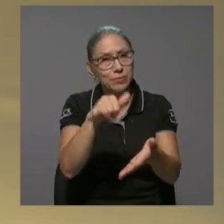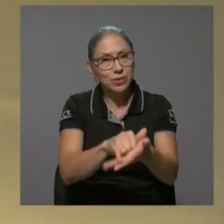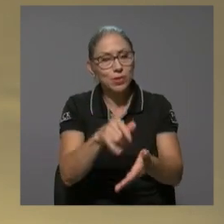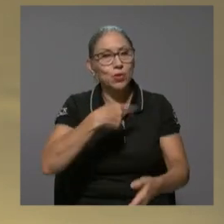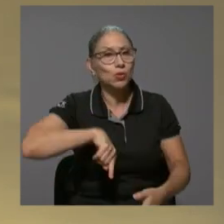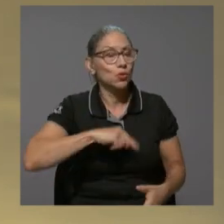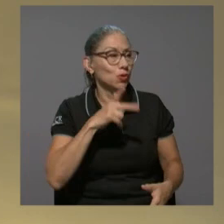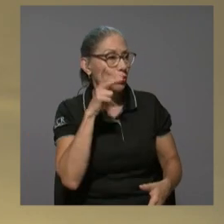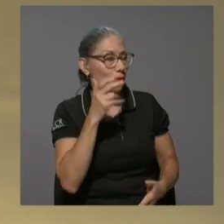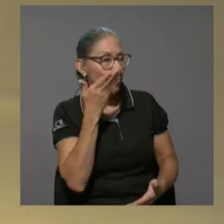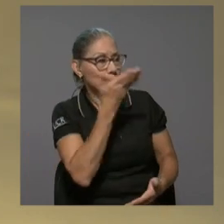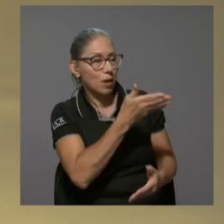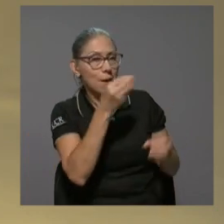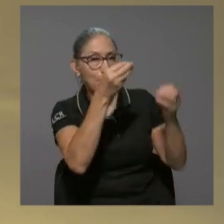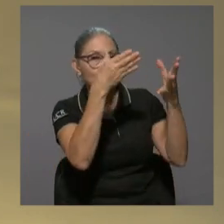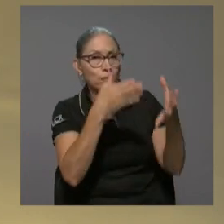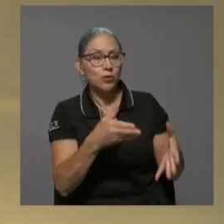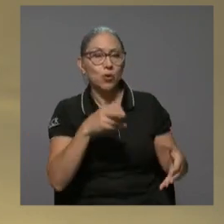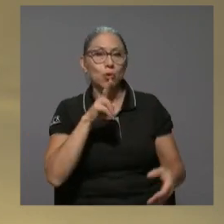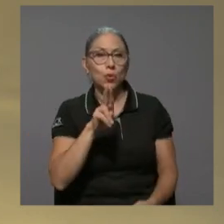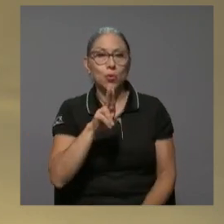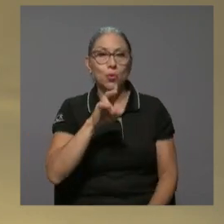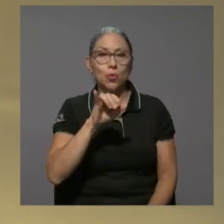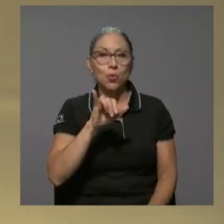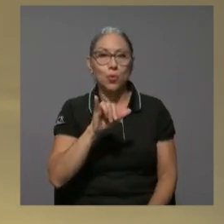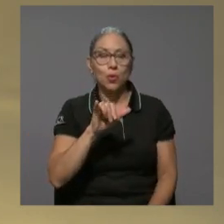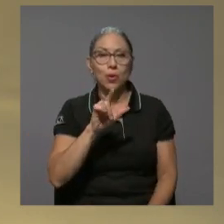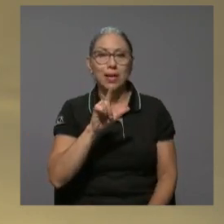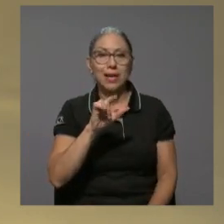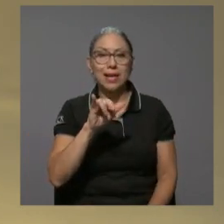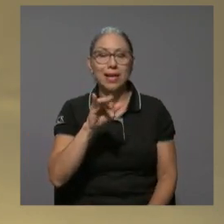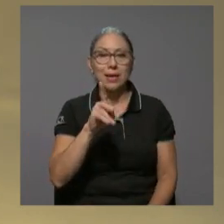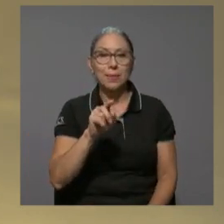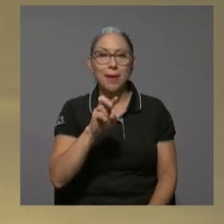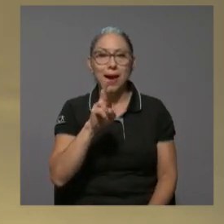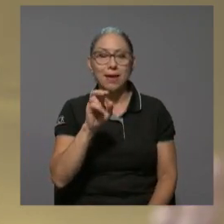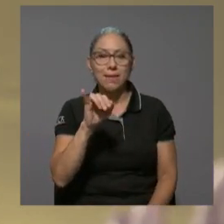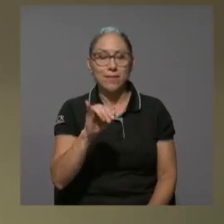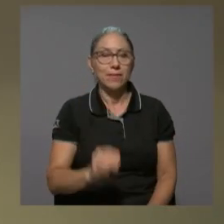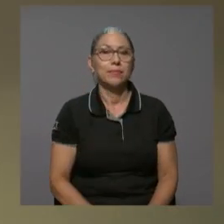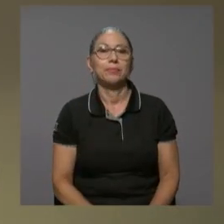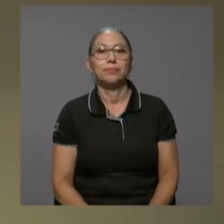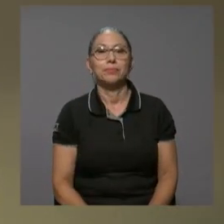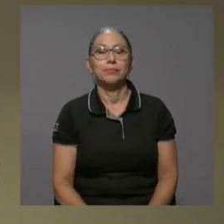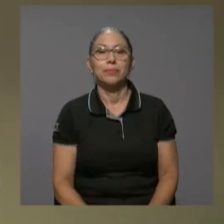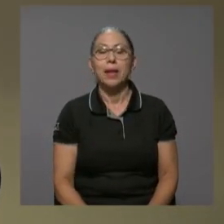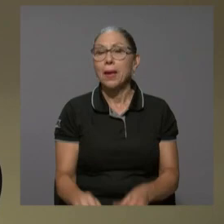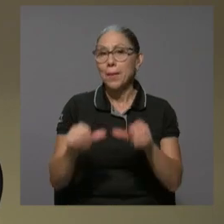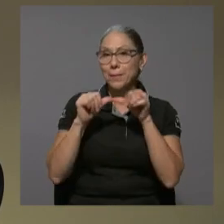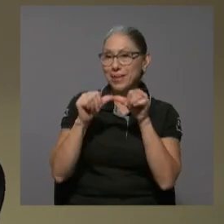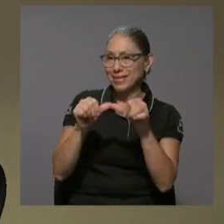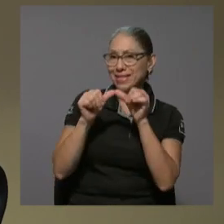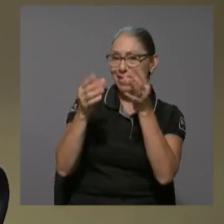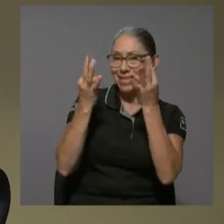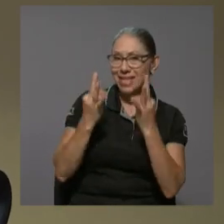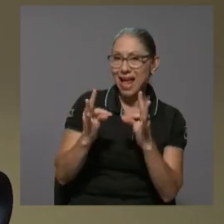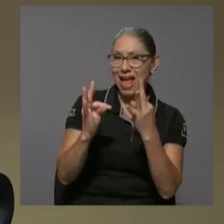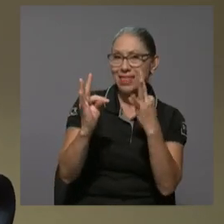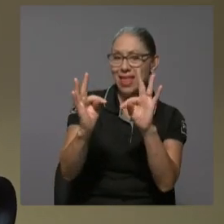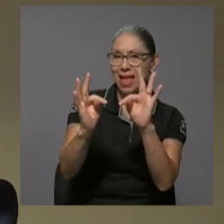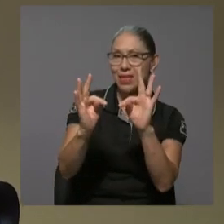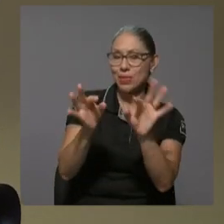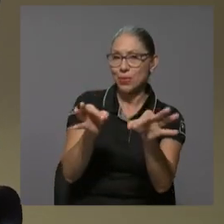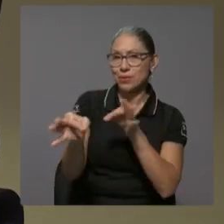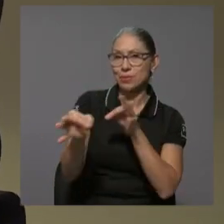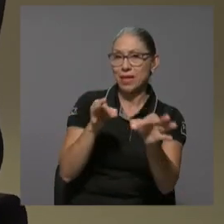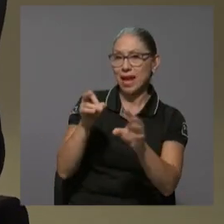al profesor Ulibarri. Bueno, vamos a ver, para seguir un poco tratando de explicar la visión mía del fenómeno